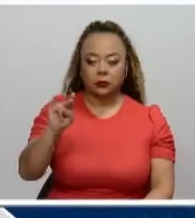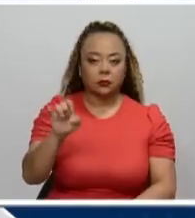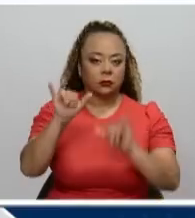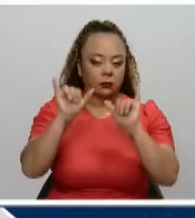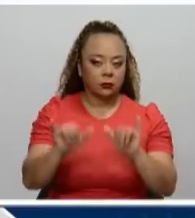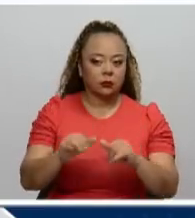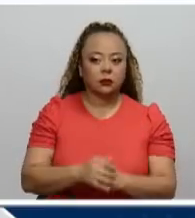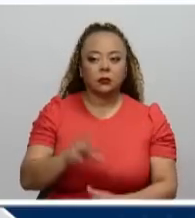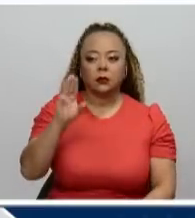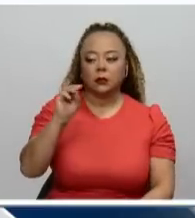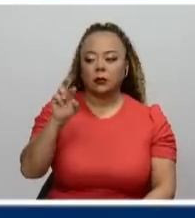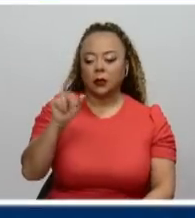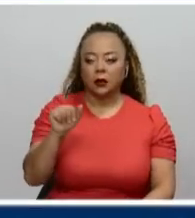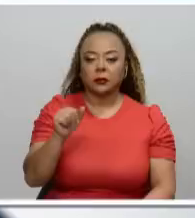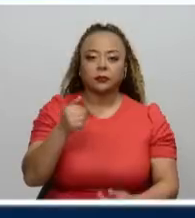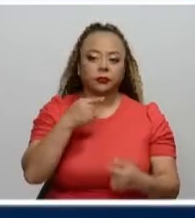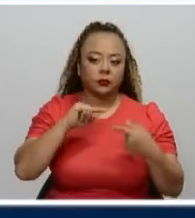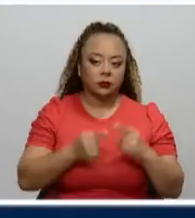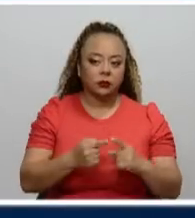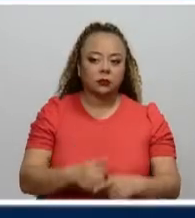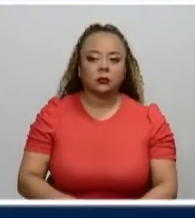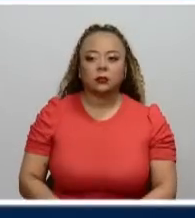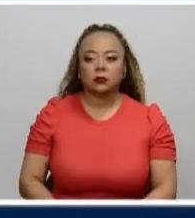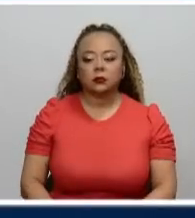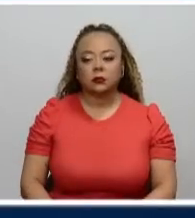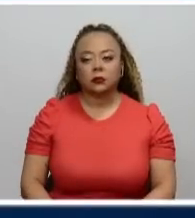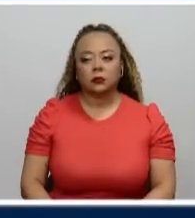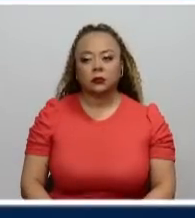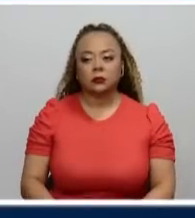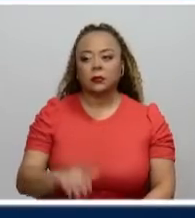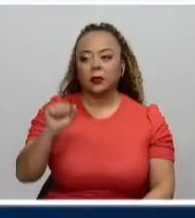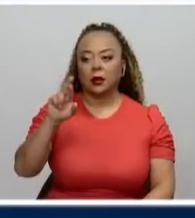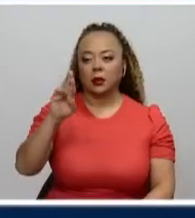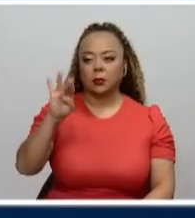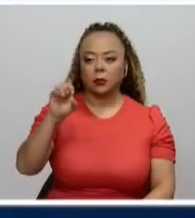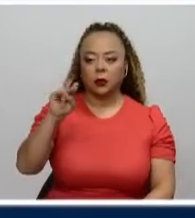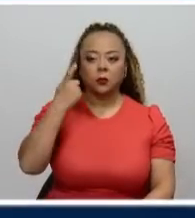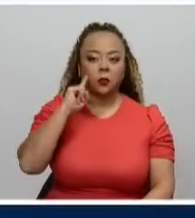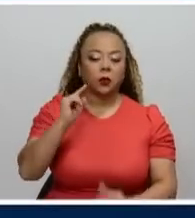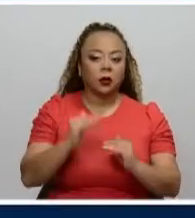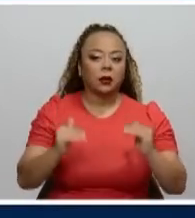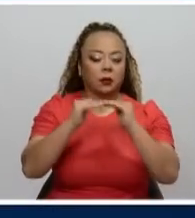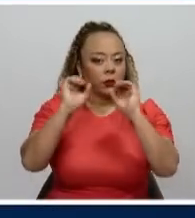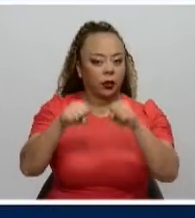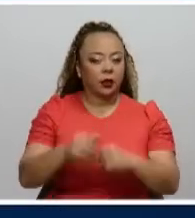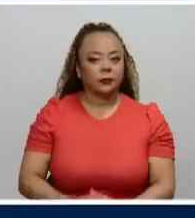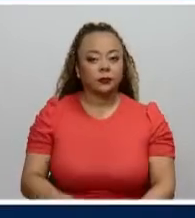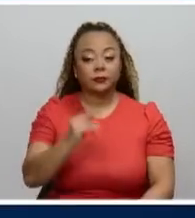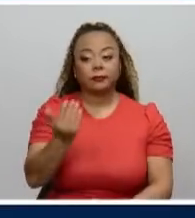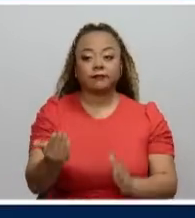Carlos Mora que venía lesionado podría estar adentro y el regreso de los